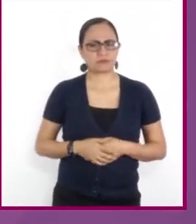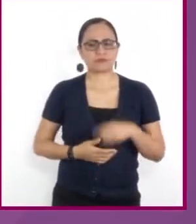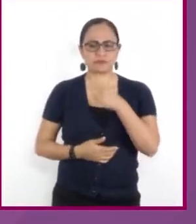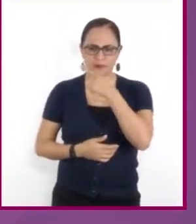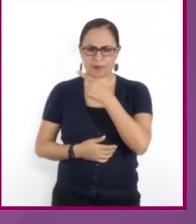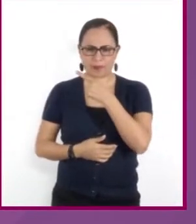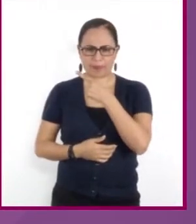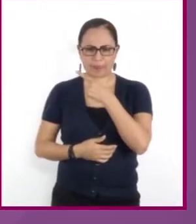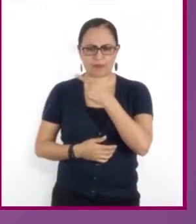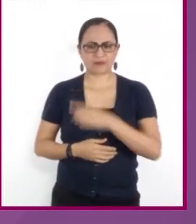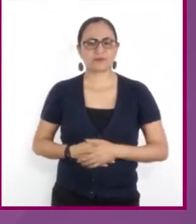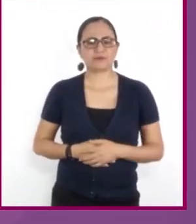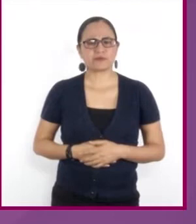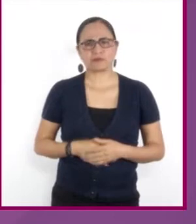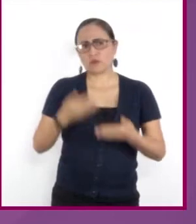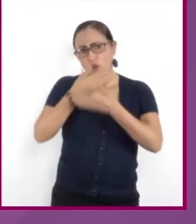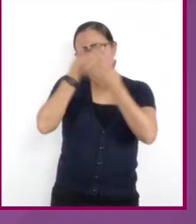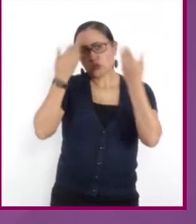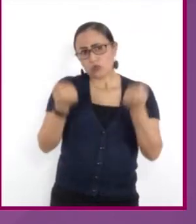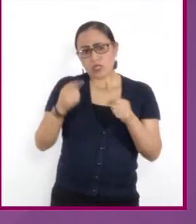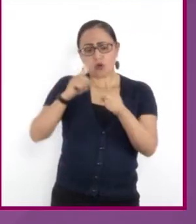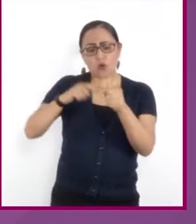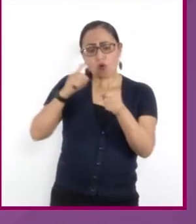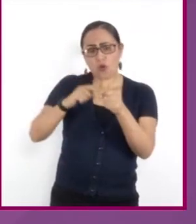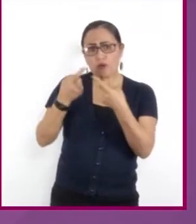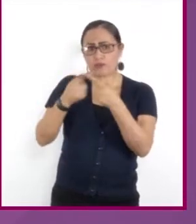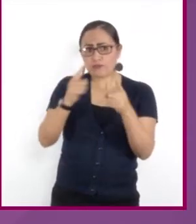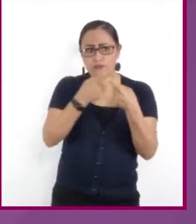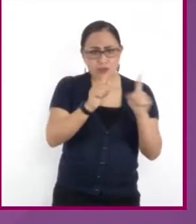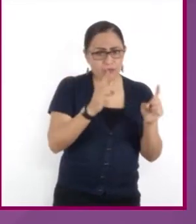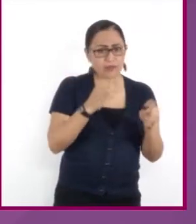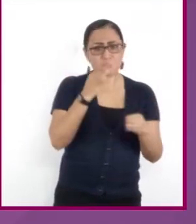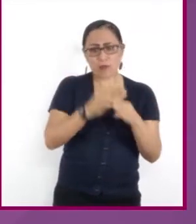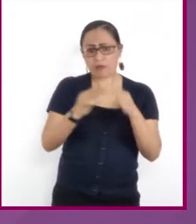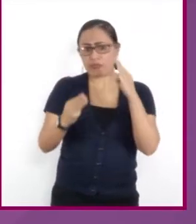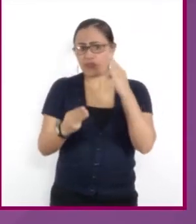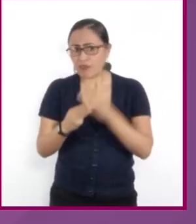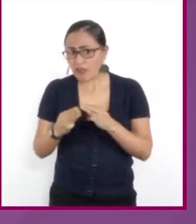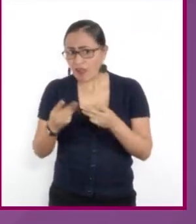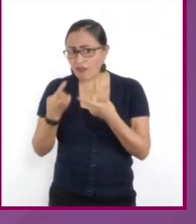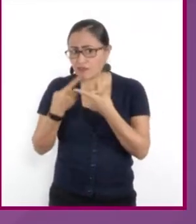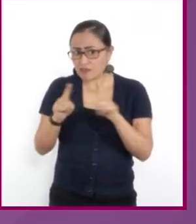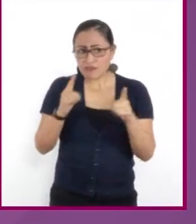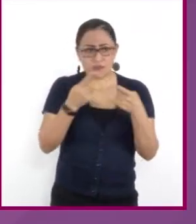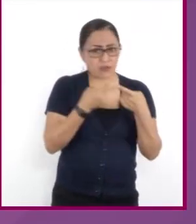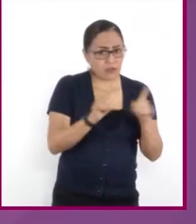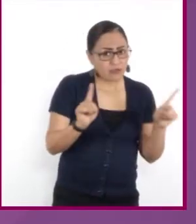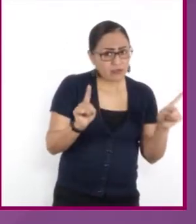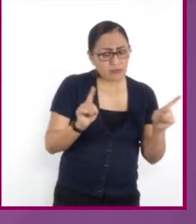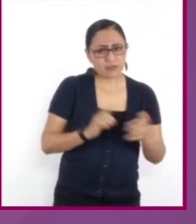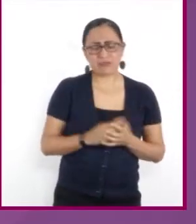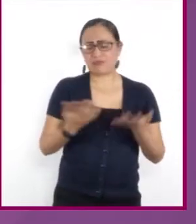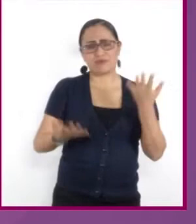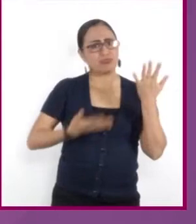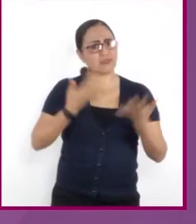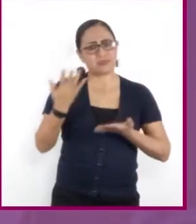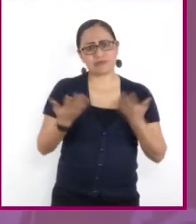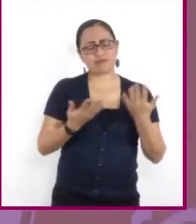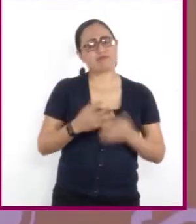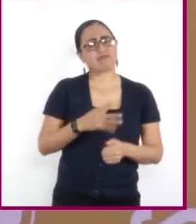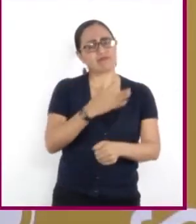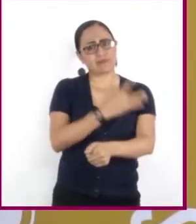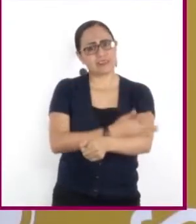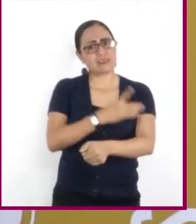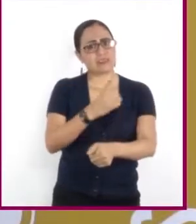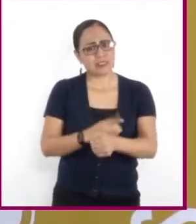No sé. Los colores son diferentes. Los materiales son diferentes. Ay, maestra, le seré franco. No